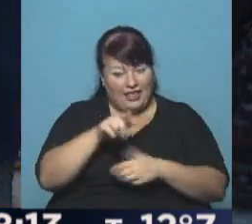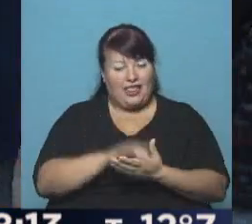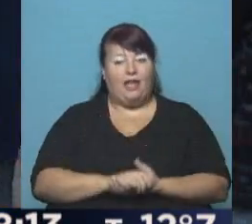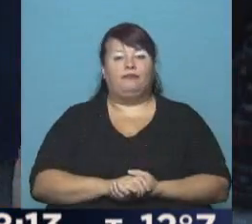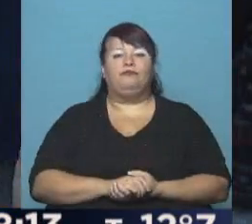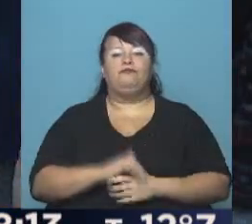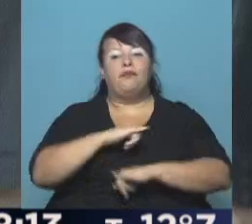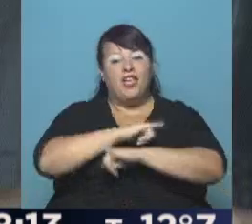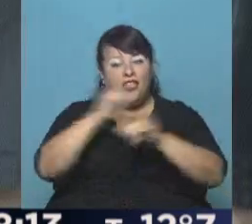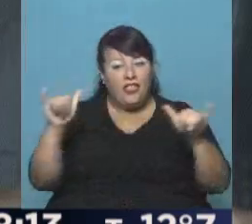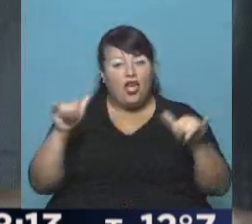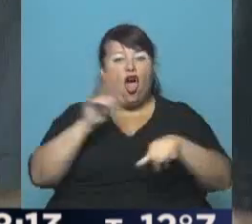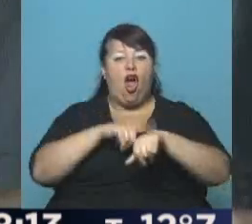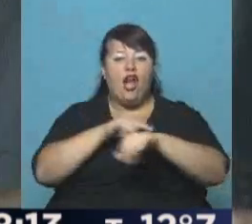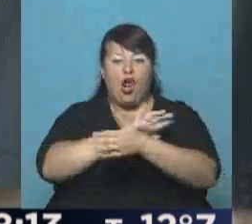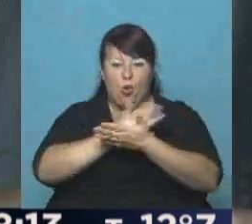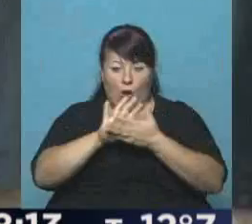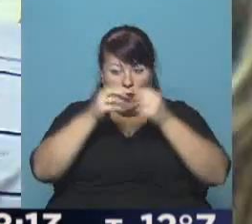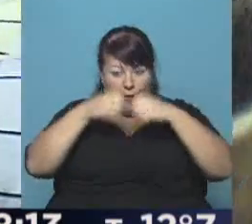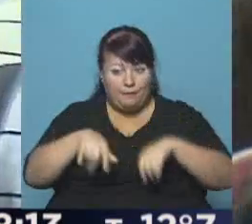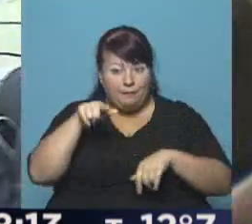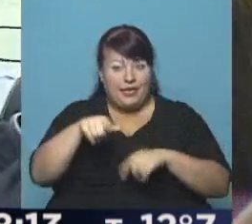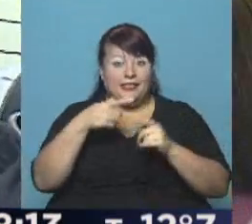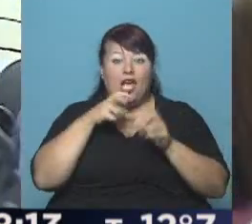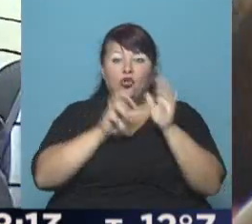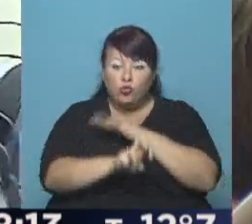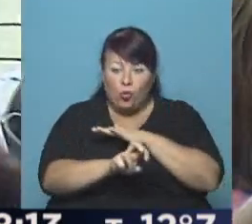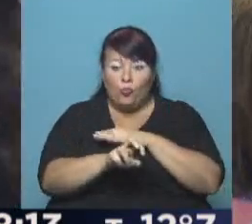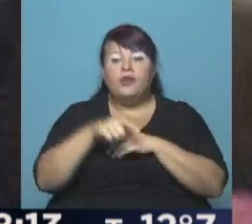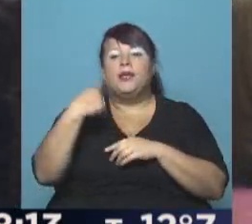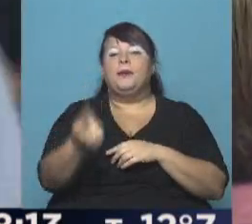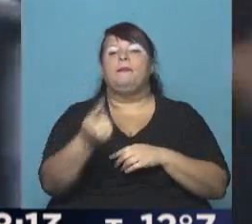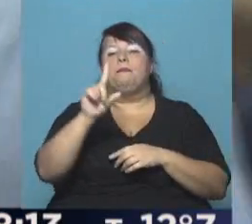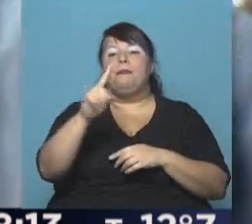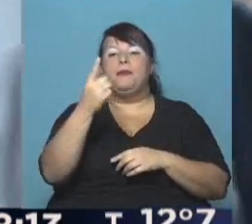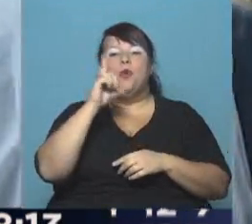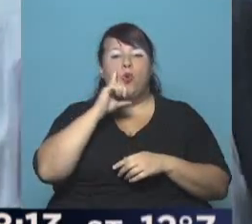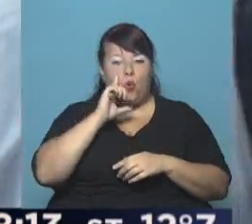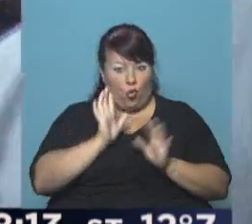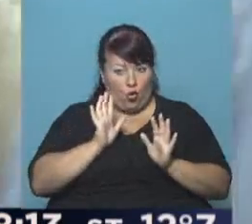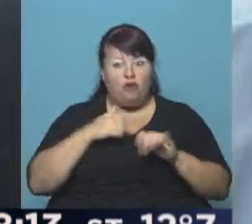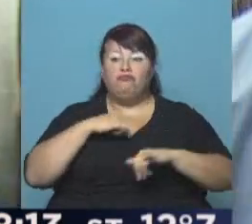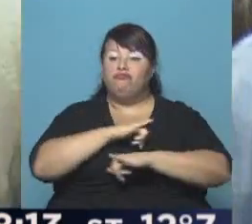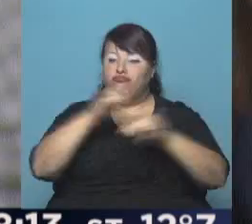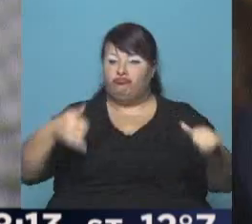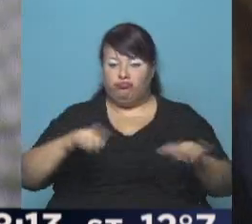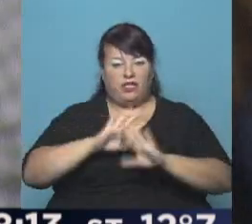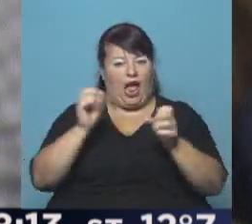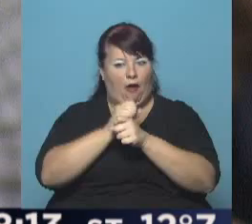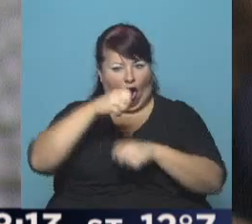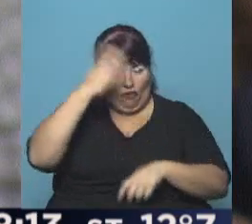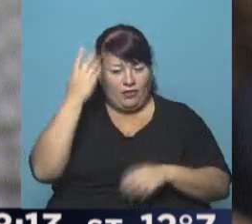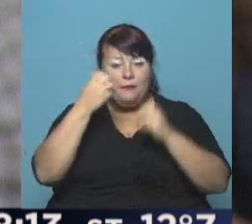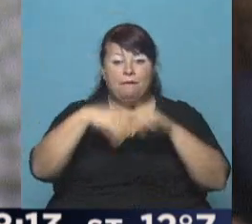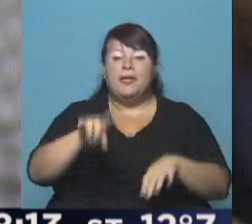anunció en los nuevos horarios que regirán para ese servicio a partir del primero de julio hoy podemos anunciar oficialmente que a